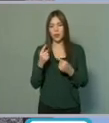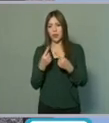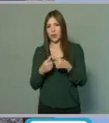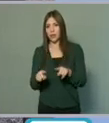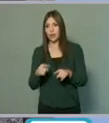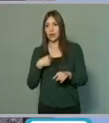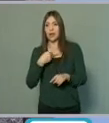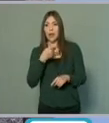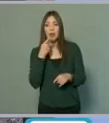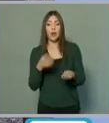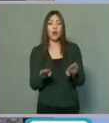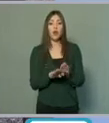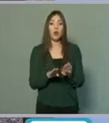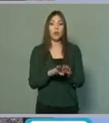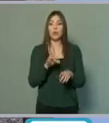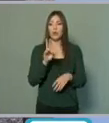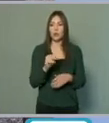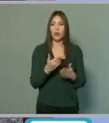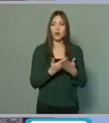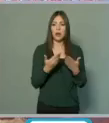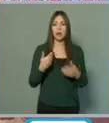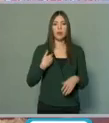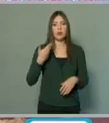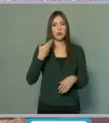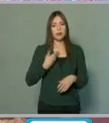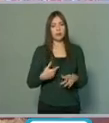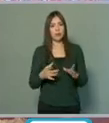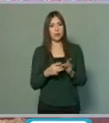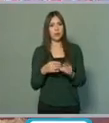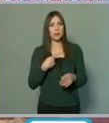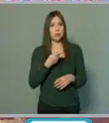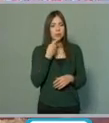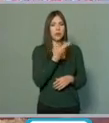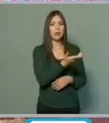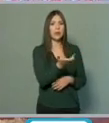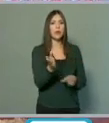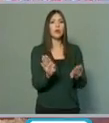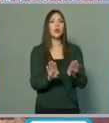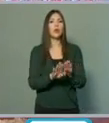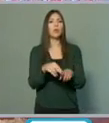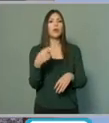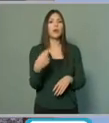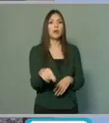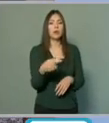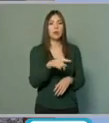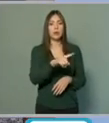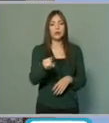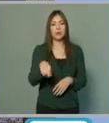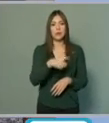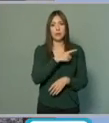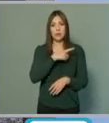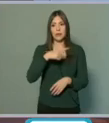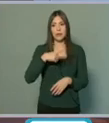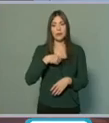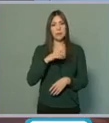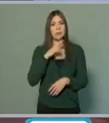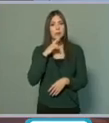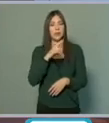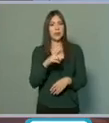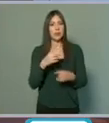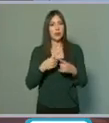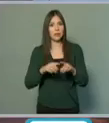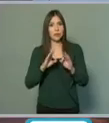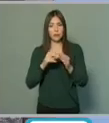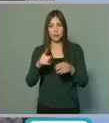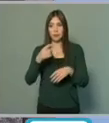no les voy a decir cómo es. Yo Ok. me voy a presentar y les voy a preguntar cómo se llaman ustedes y tienen que reaccionar de alguna forma. Ok.